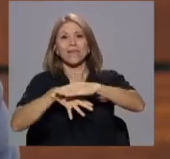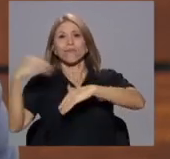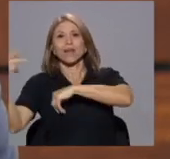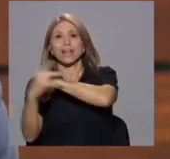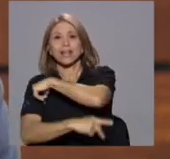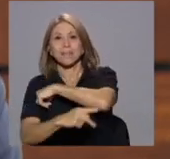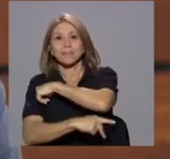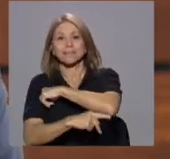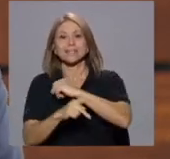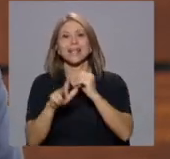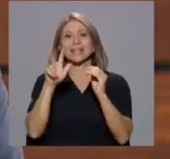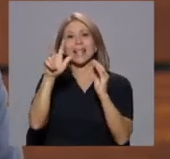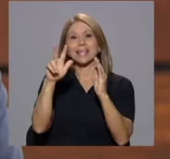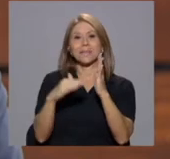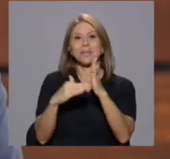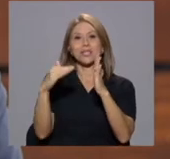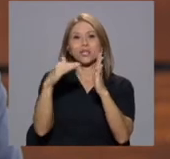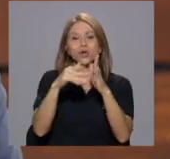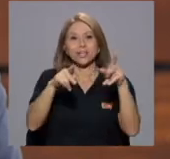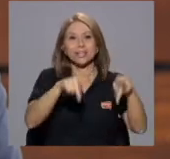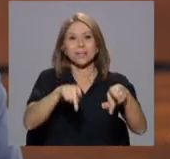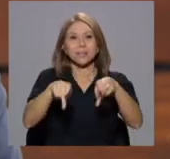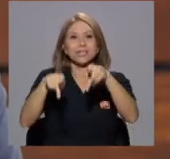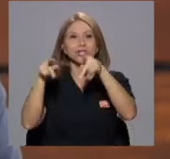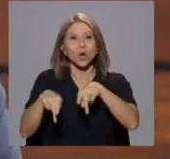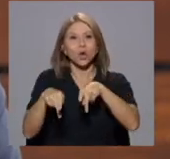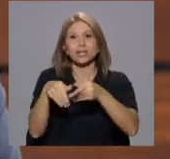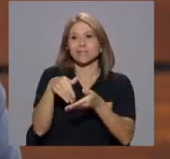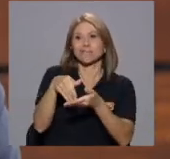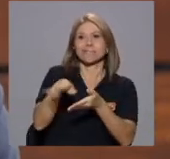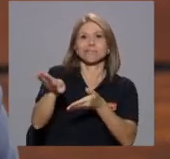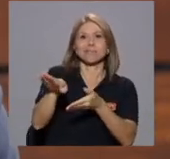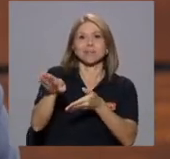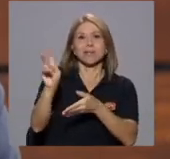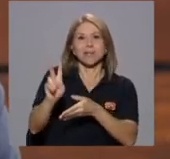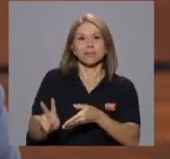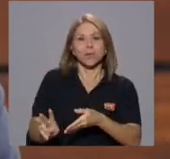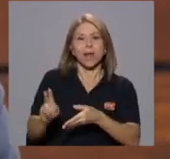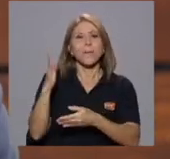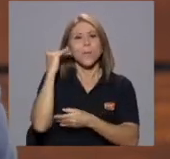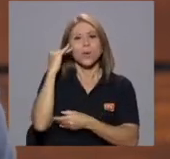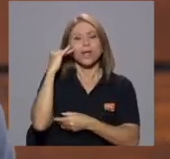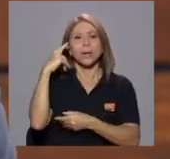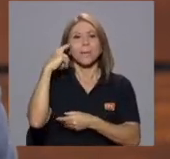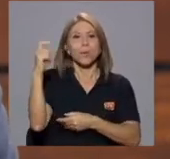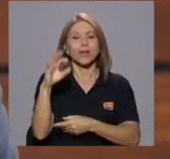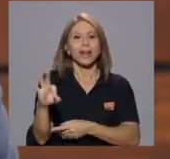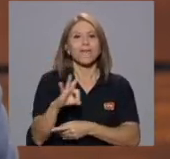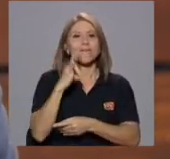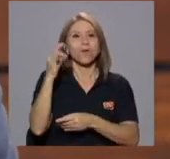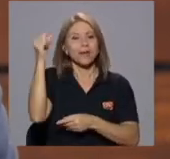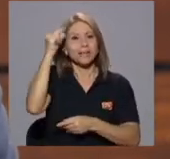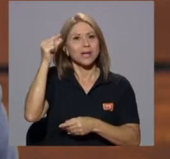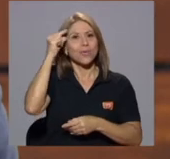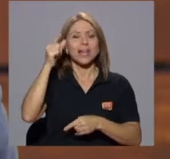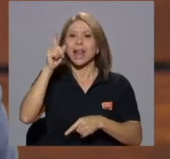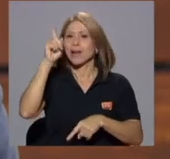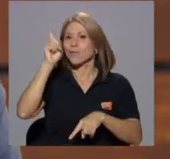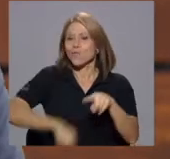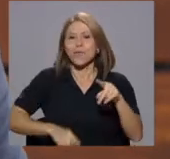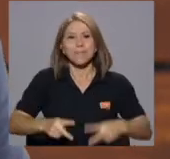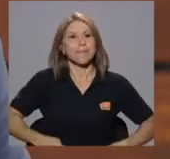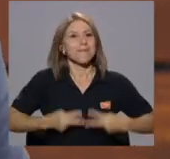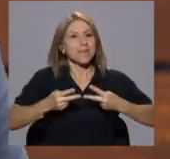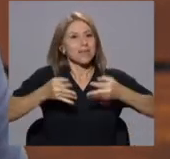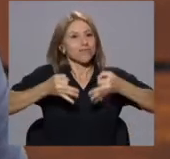de personas fuera de ese país, simplemente porque la forma en la que se gobierna no les permite vivir una calidad de vida digna.